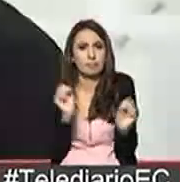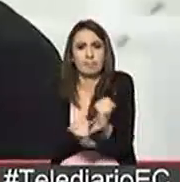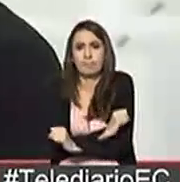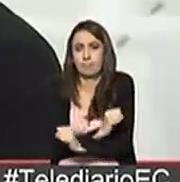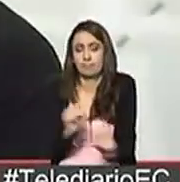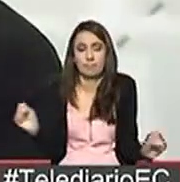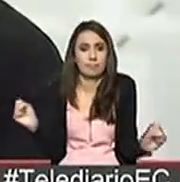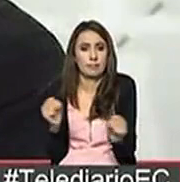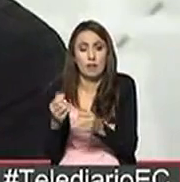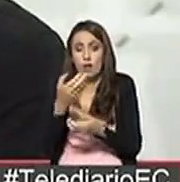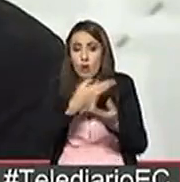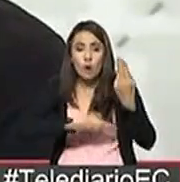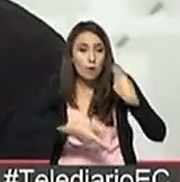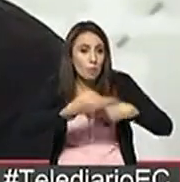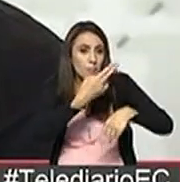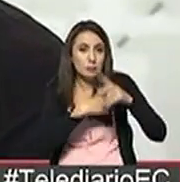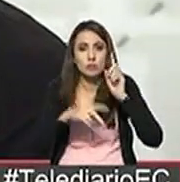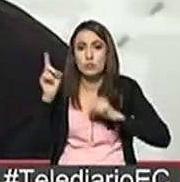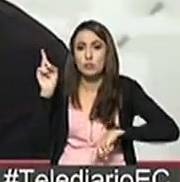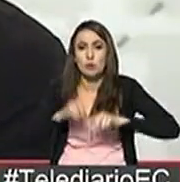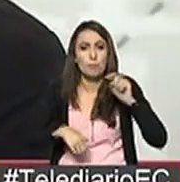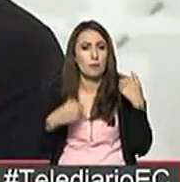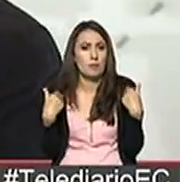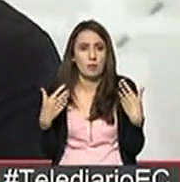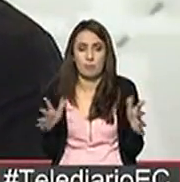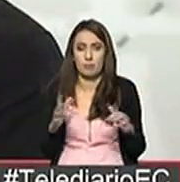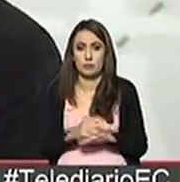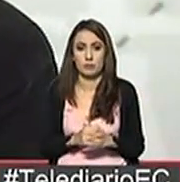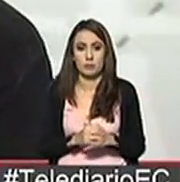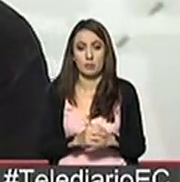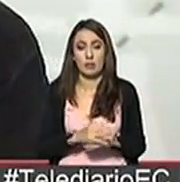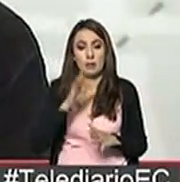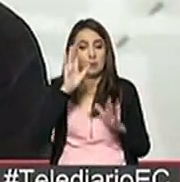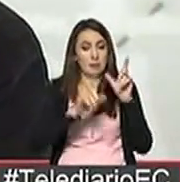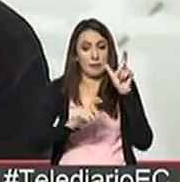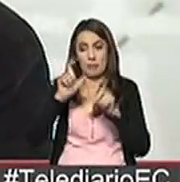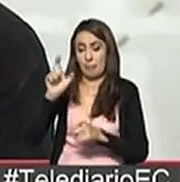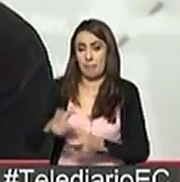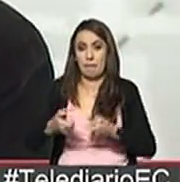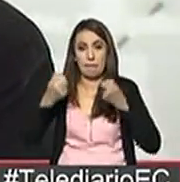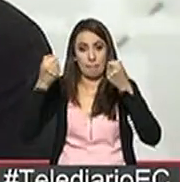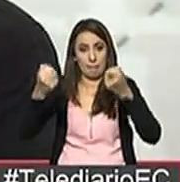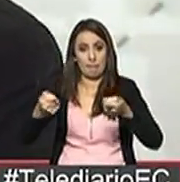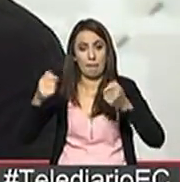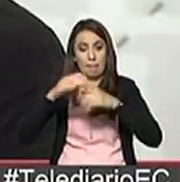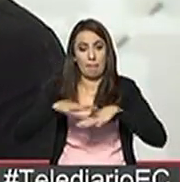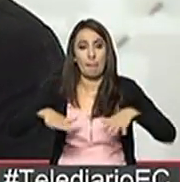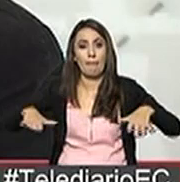de comercializar nuestros productos. Hay algo adicional ahí, o sea, hay un par de causas adicionales que vale la pena mencionar.